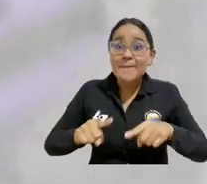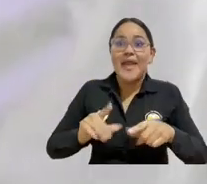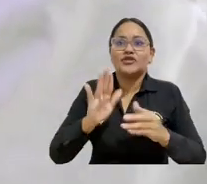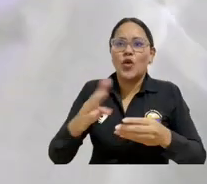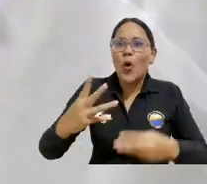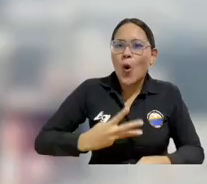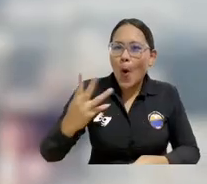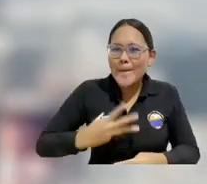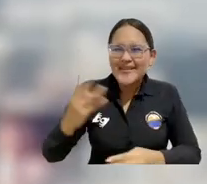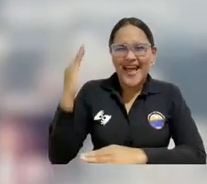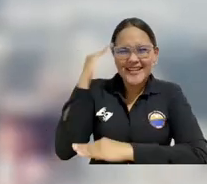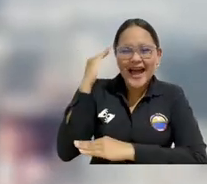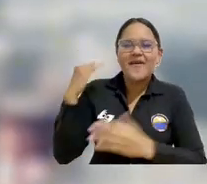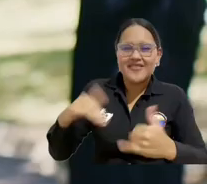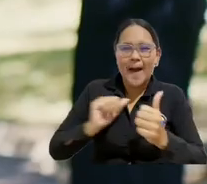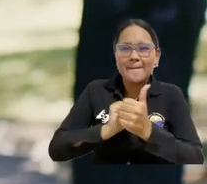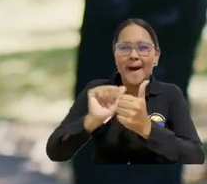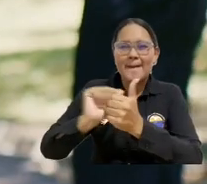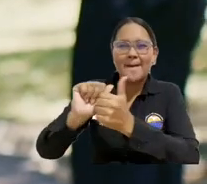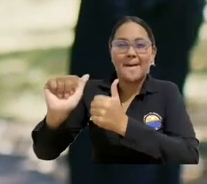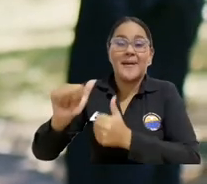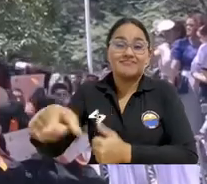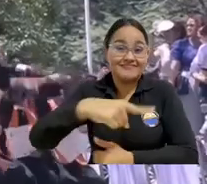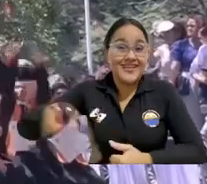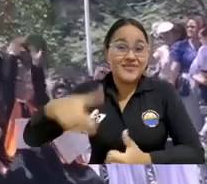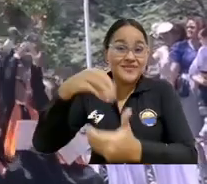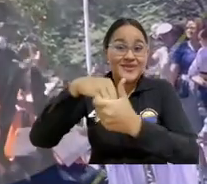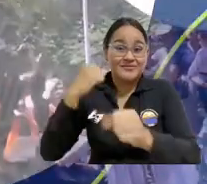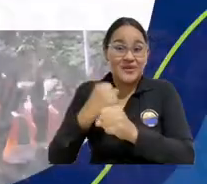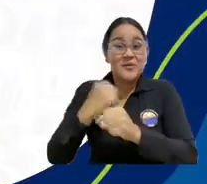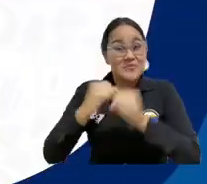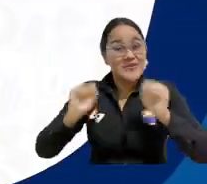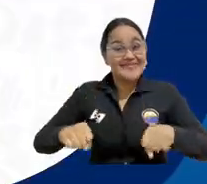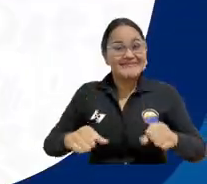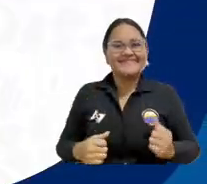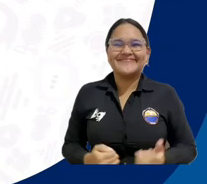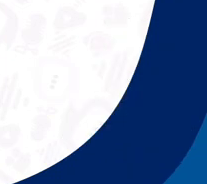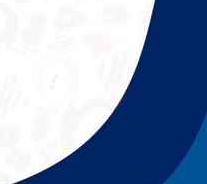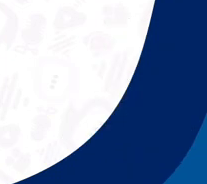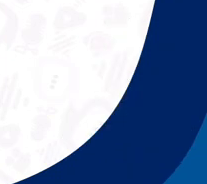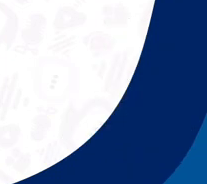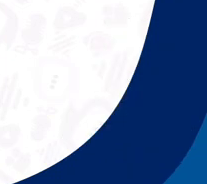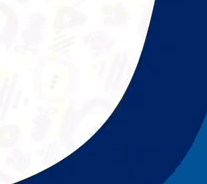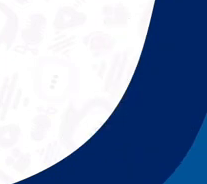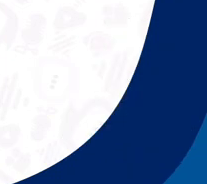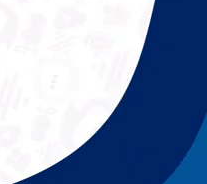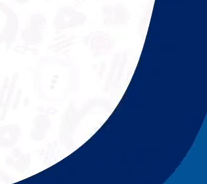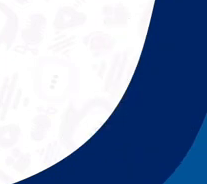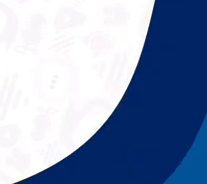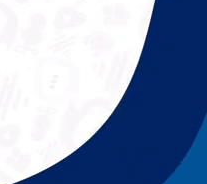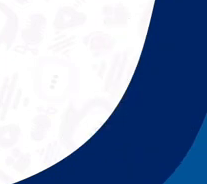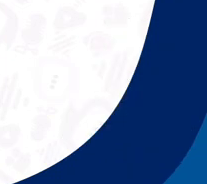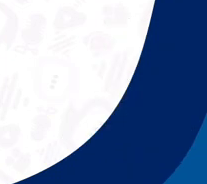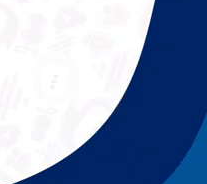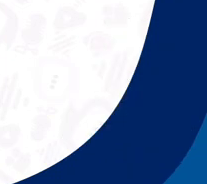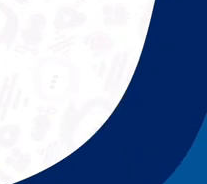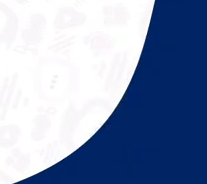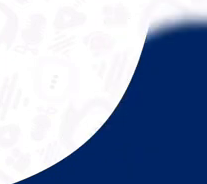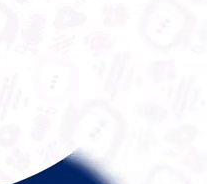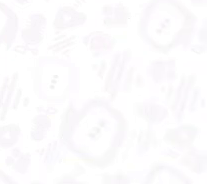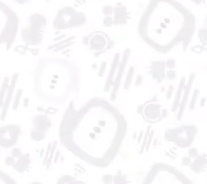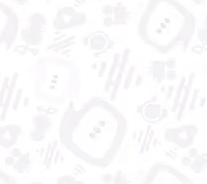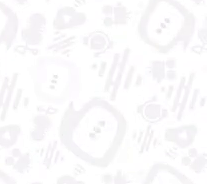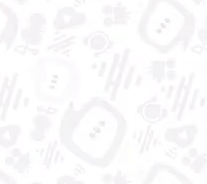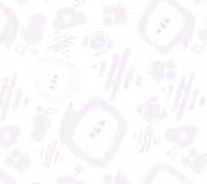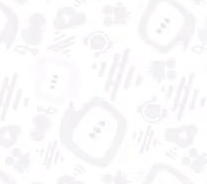validación de competencias por presaberes para todos los funcionarios Universidad del Magdalena aún más incluyente